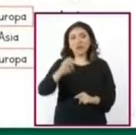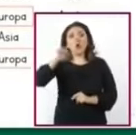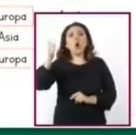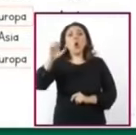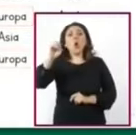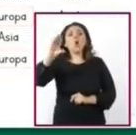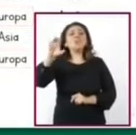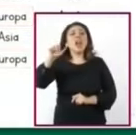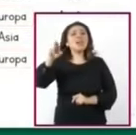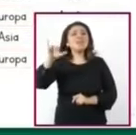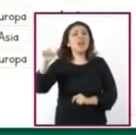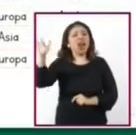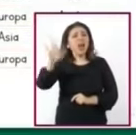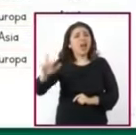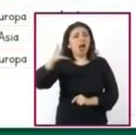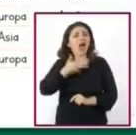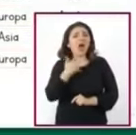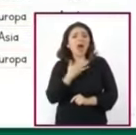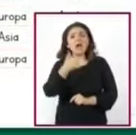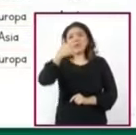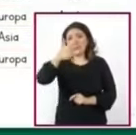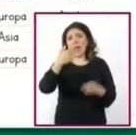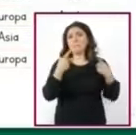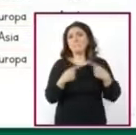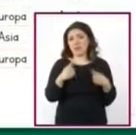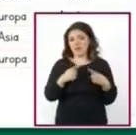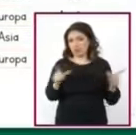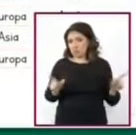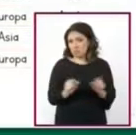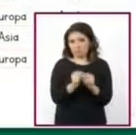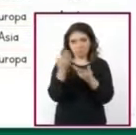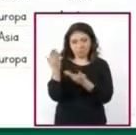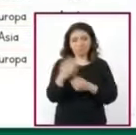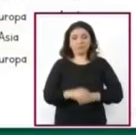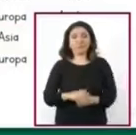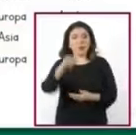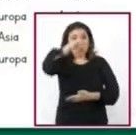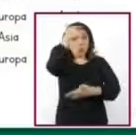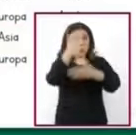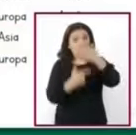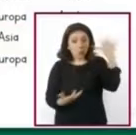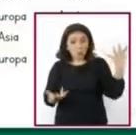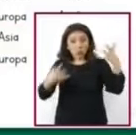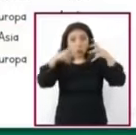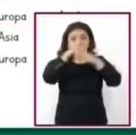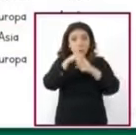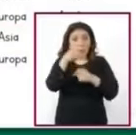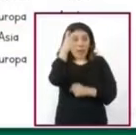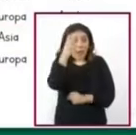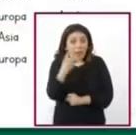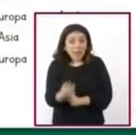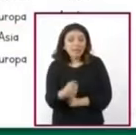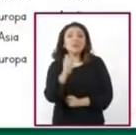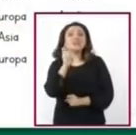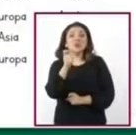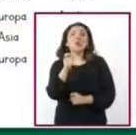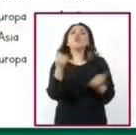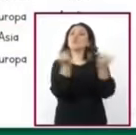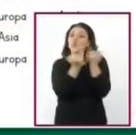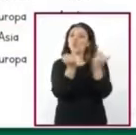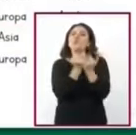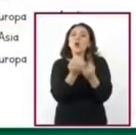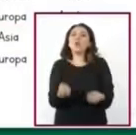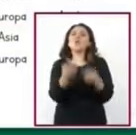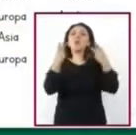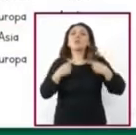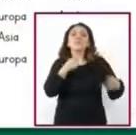personas. Y de Oceanía son 6 personas. La suma de las frecuencias absolutas es